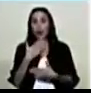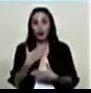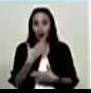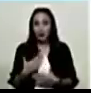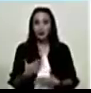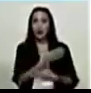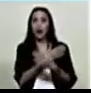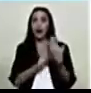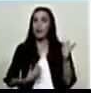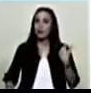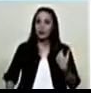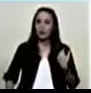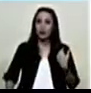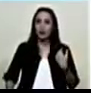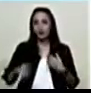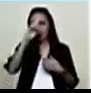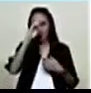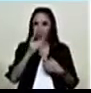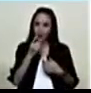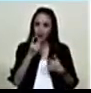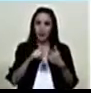al expresidente del gobierno español,